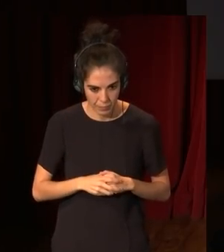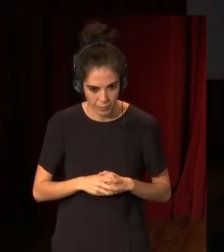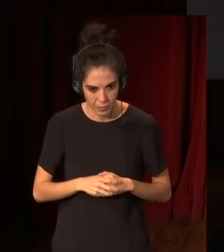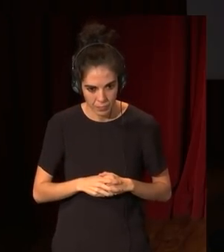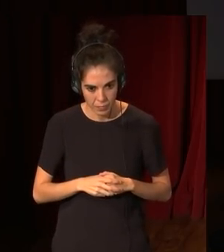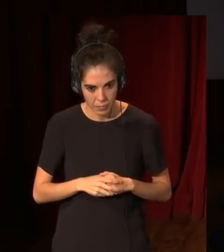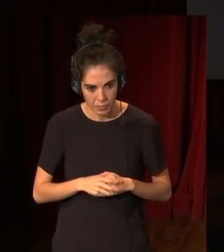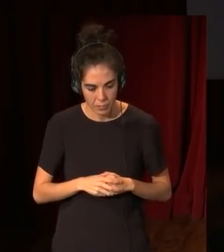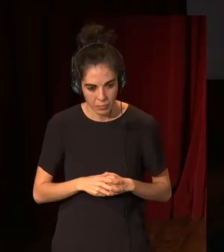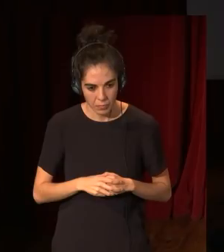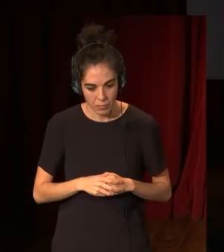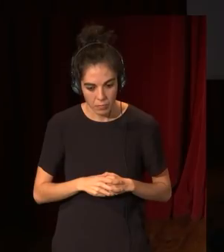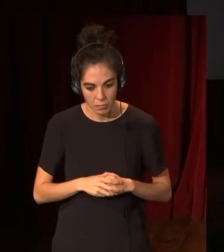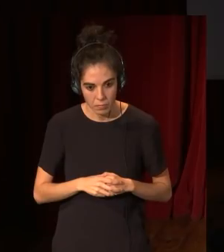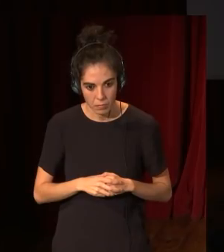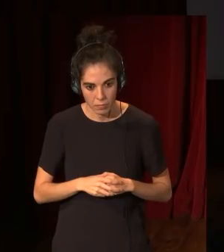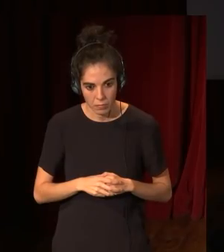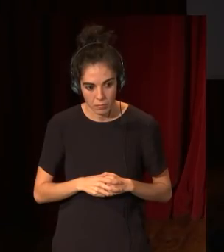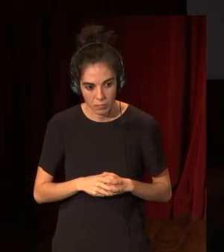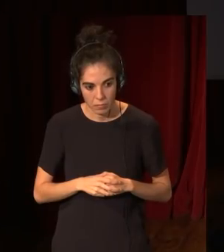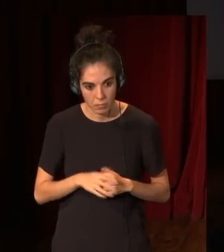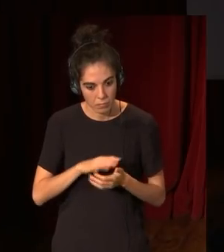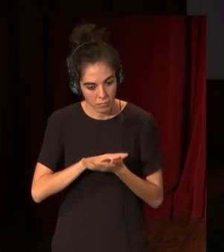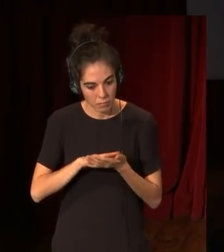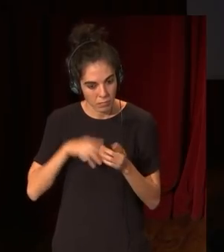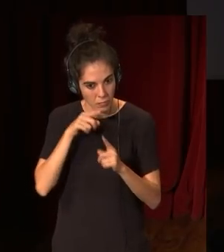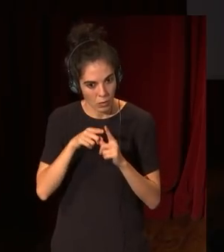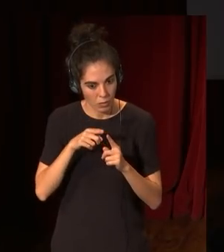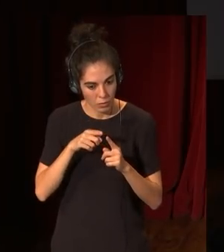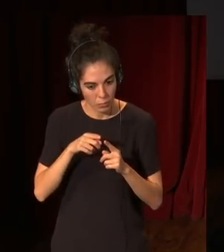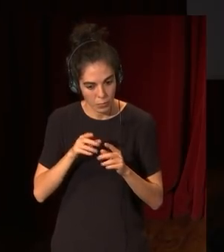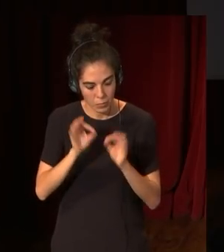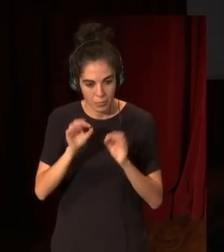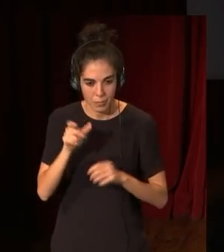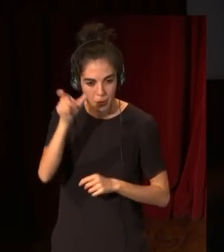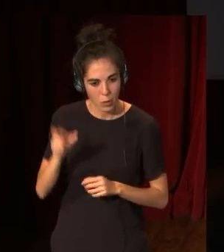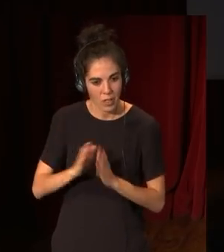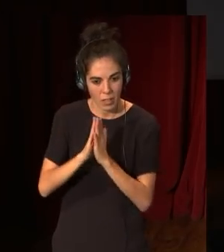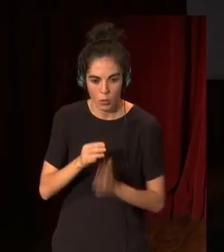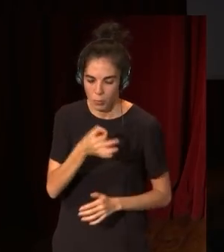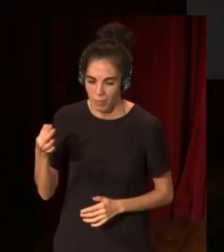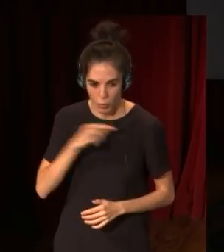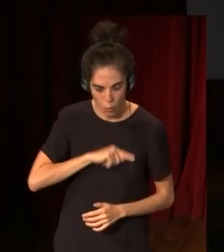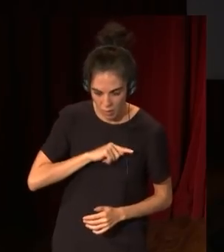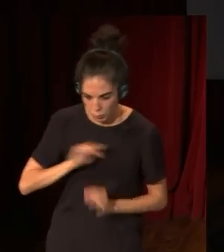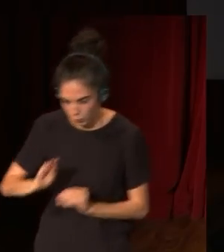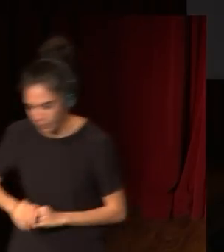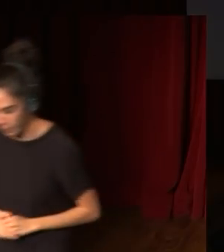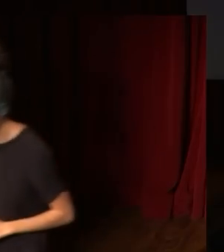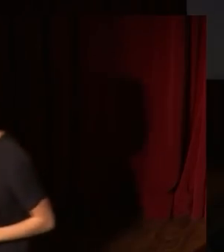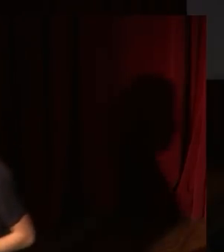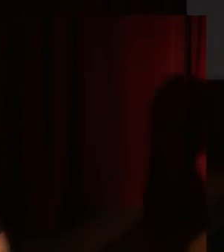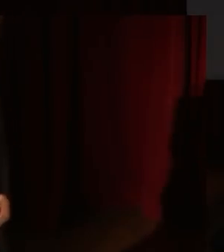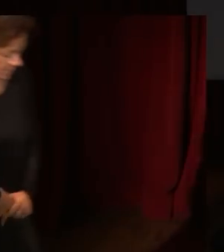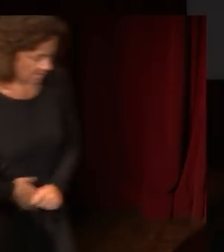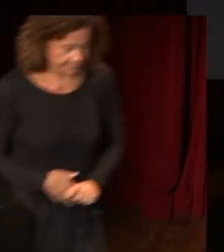modo aluden directamente a la perfección moral el santo a mí me gustaría destacar